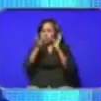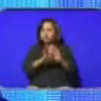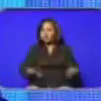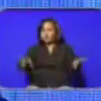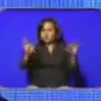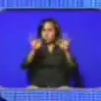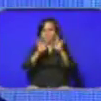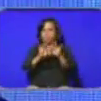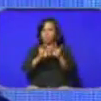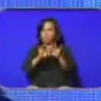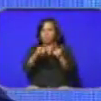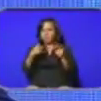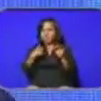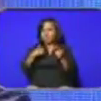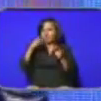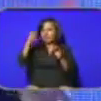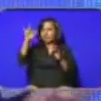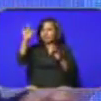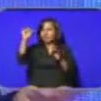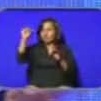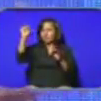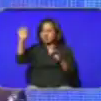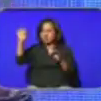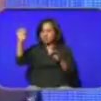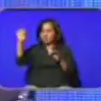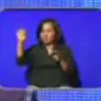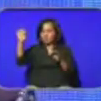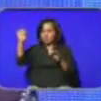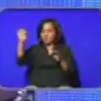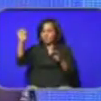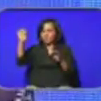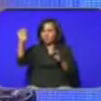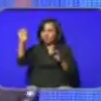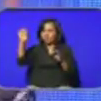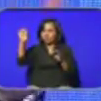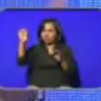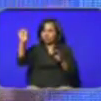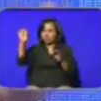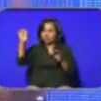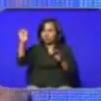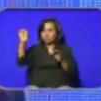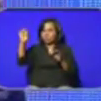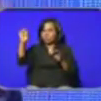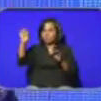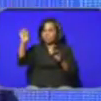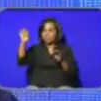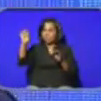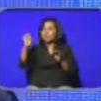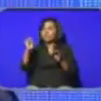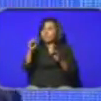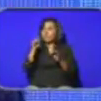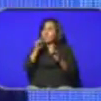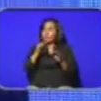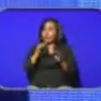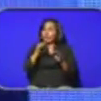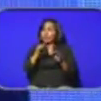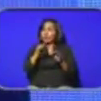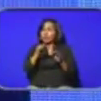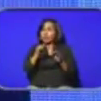ICSE, porque el ICSE va a quedarse en el tiempo, el ICSE no es algo improvisado, es algo de lo que se